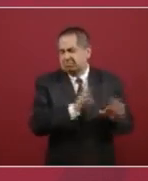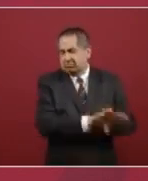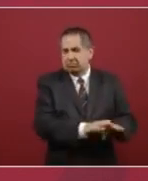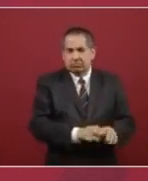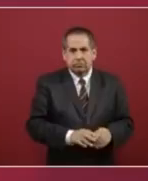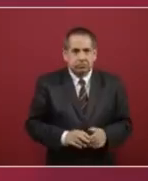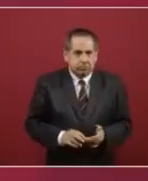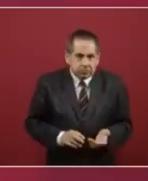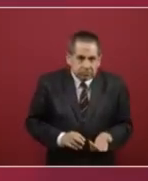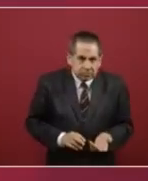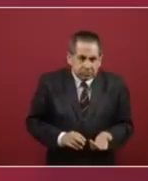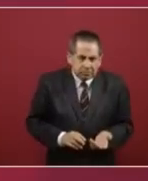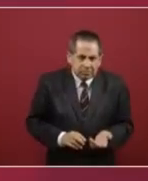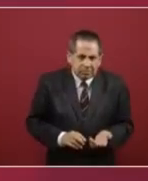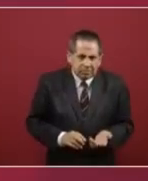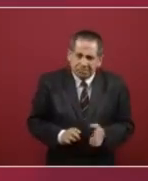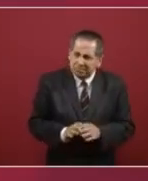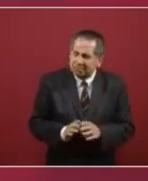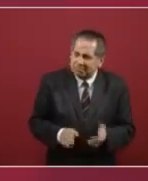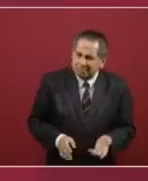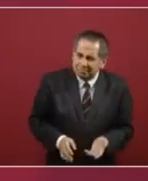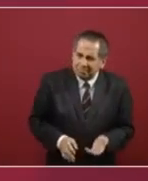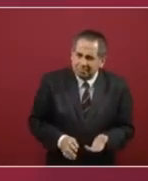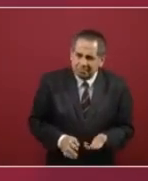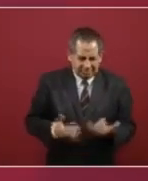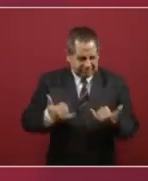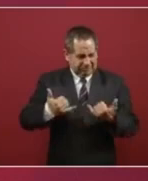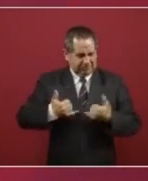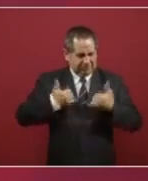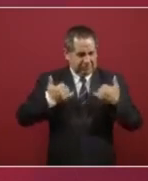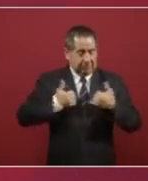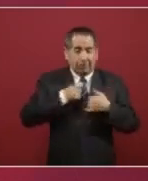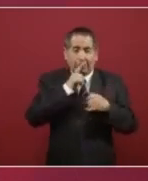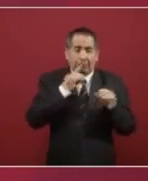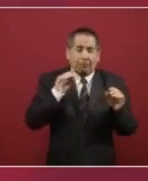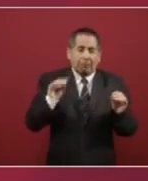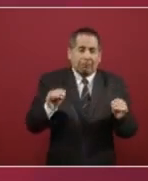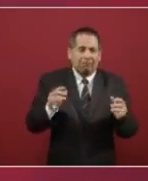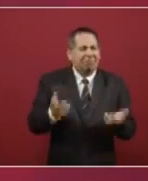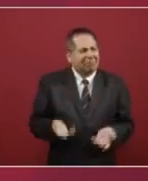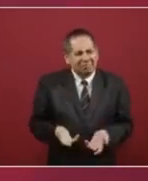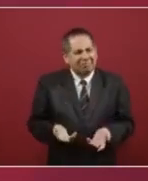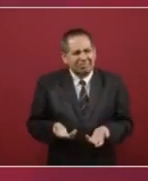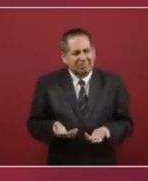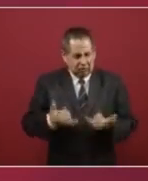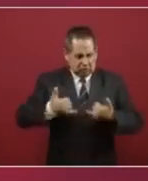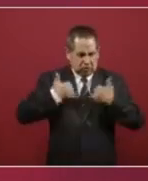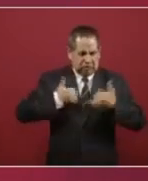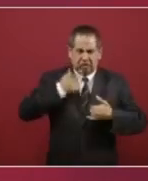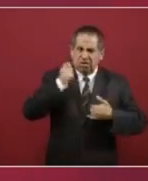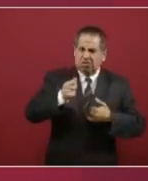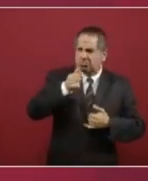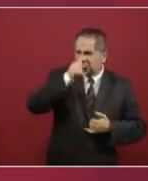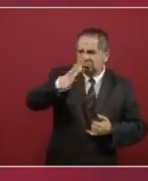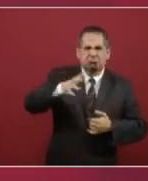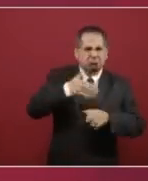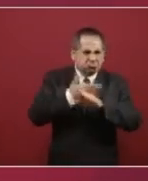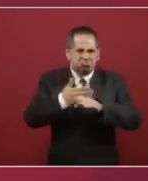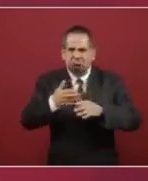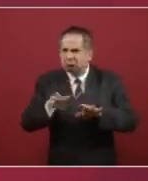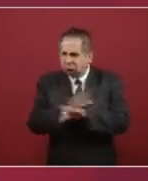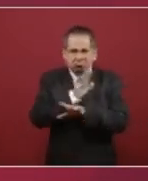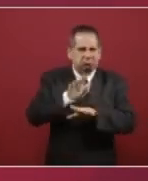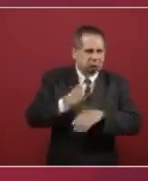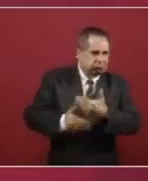Ser joven y no ser revolucionario es una contradicción, o sea,